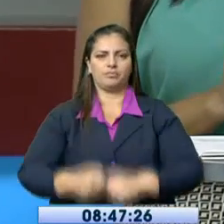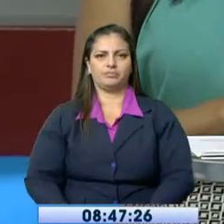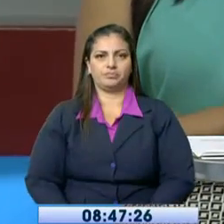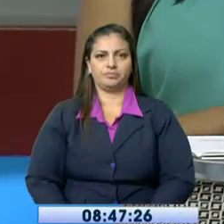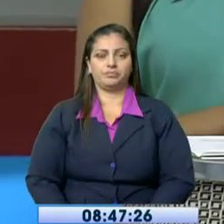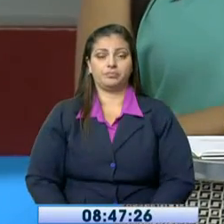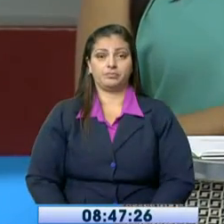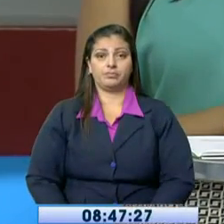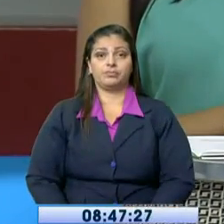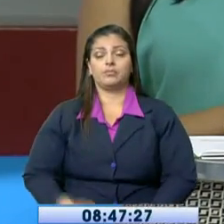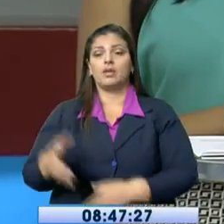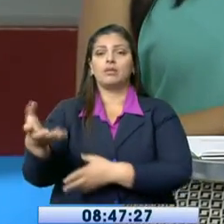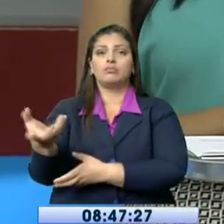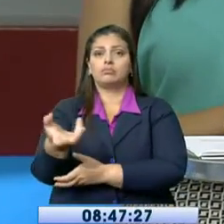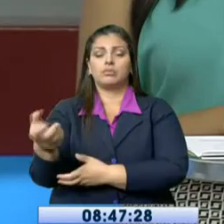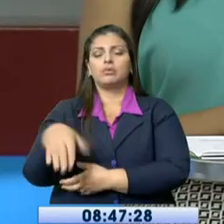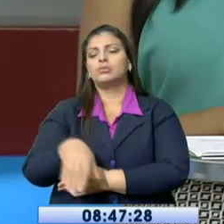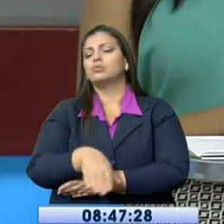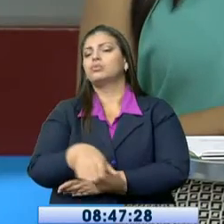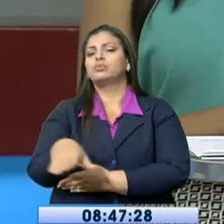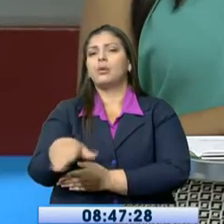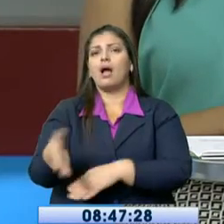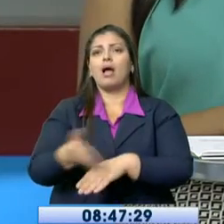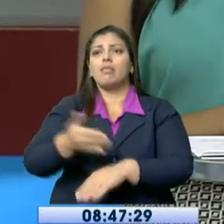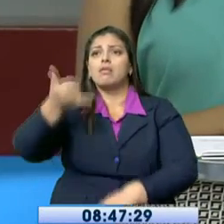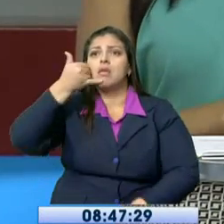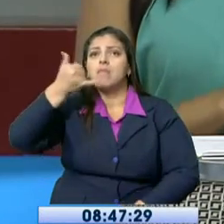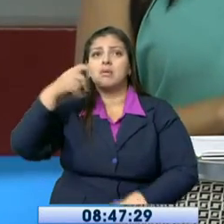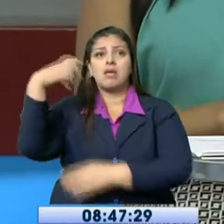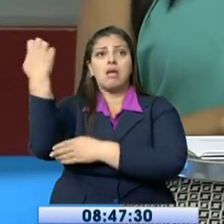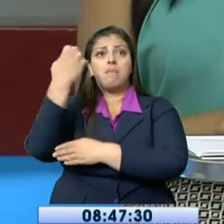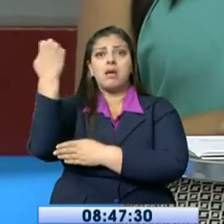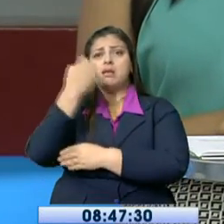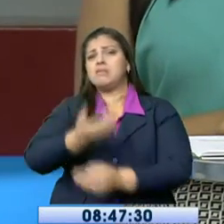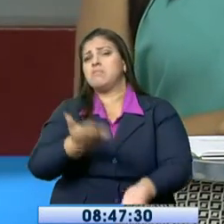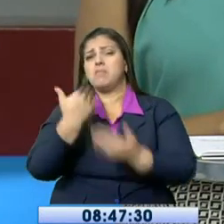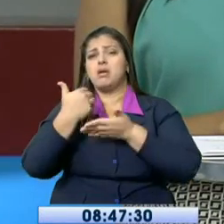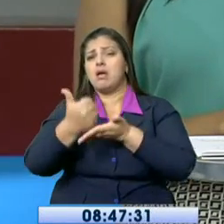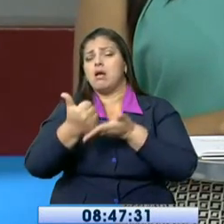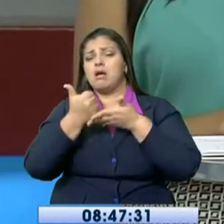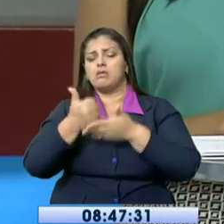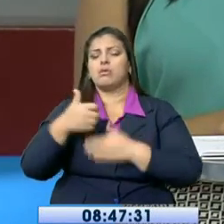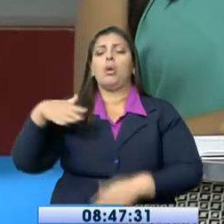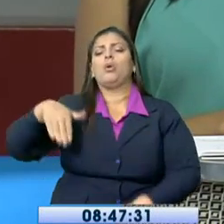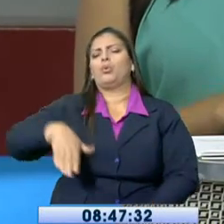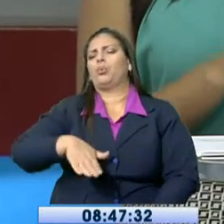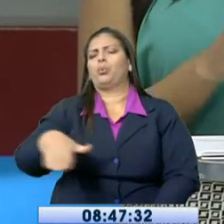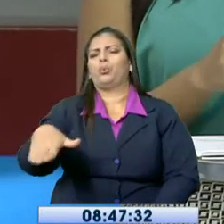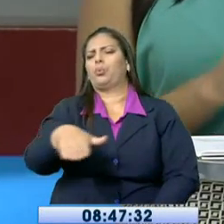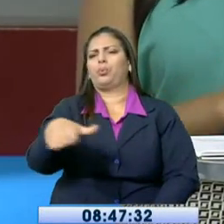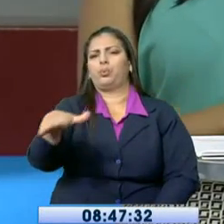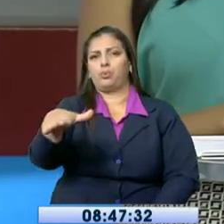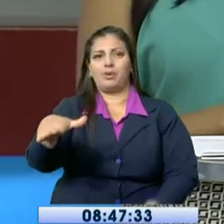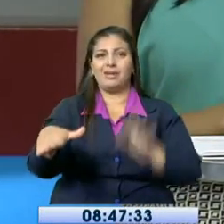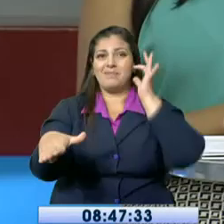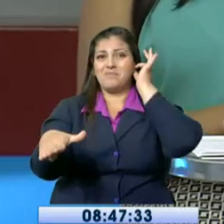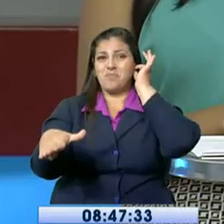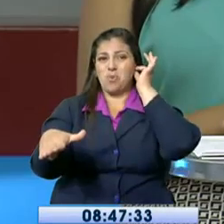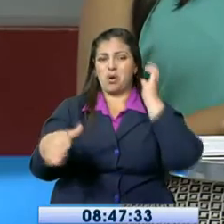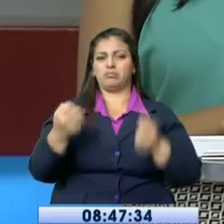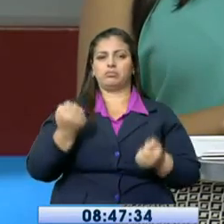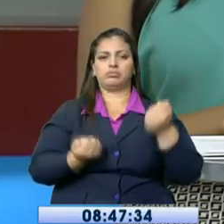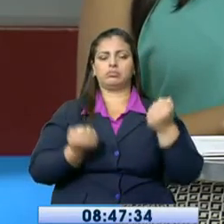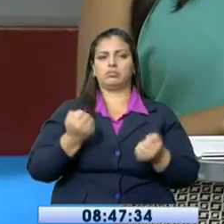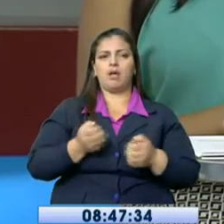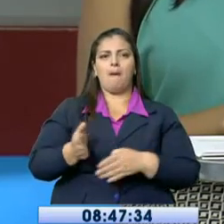a un llamado de emergencia en un tramo de la vía a Daule. Según los testigos, la conductora del automotor giró sin la debida